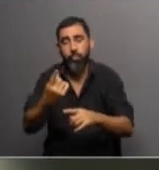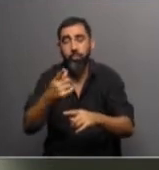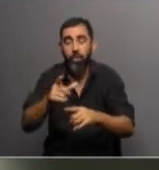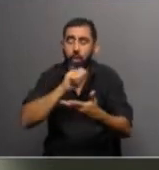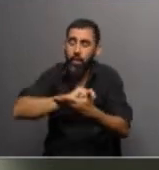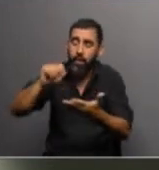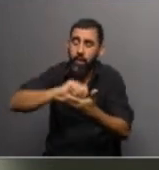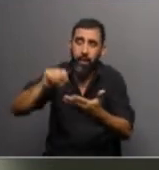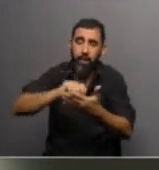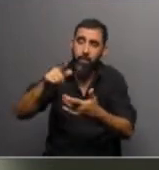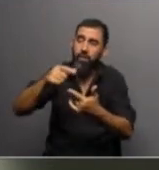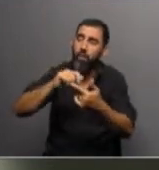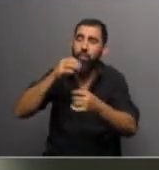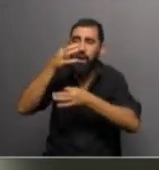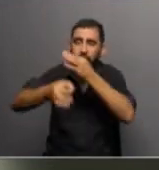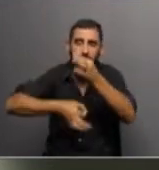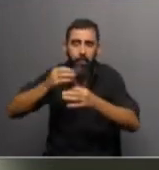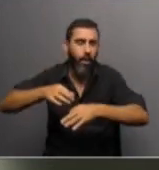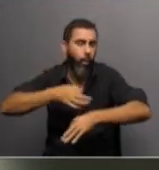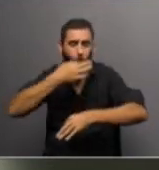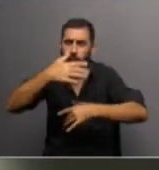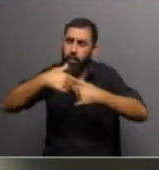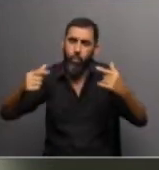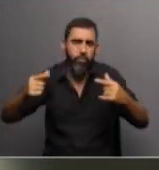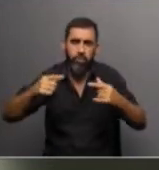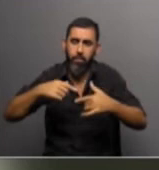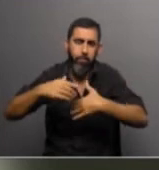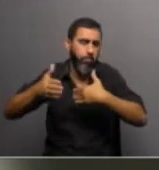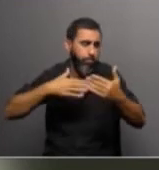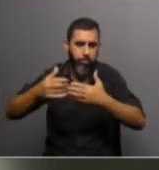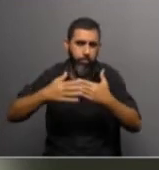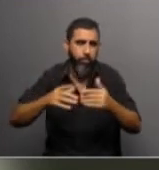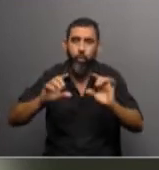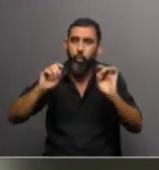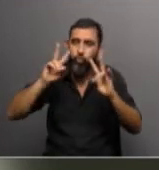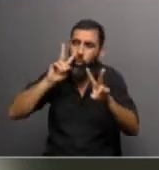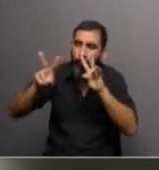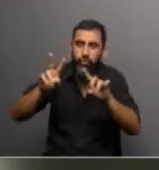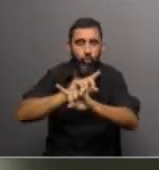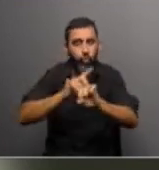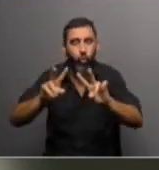escribir ese día, describir ese objeto con cualquier sentido que no sea la vista.